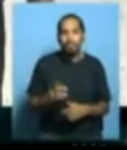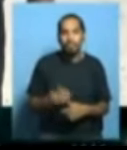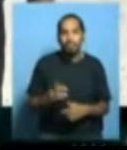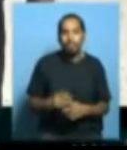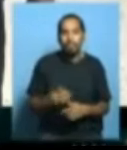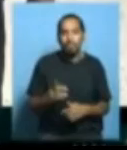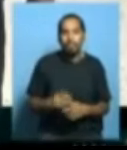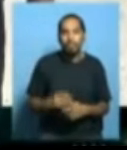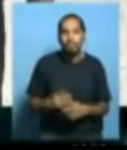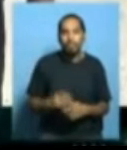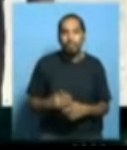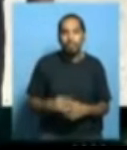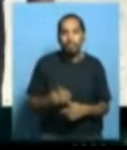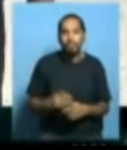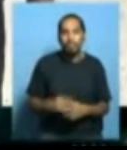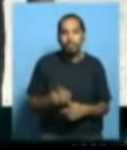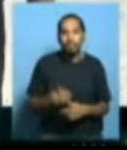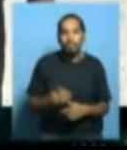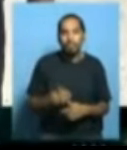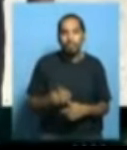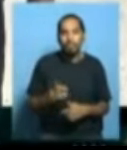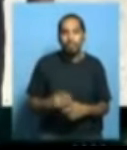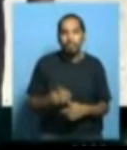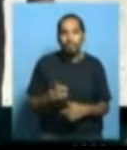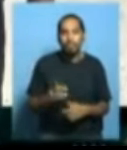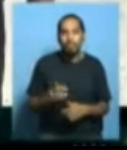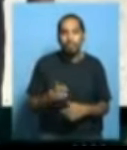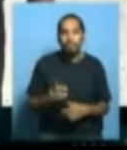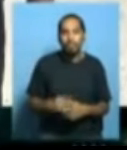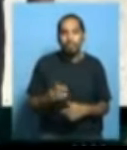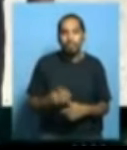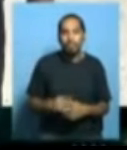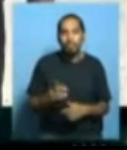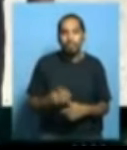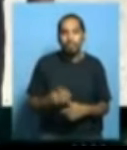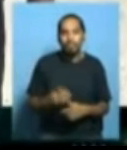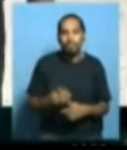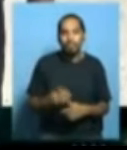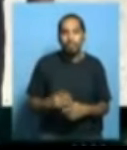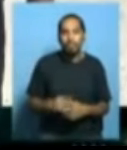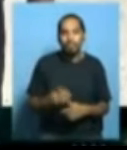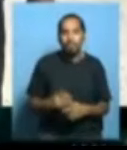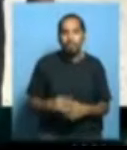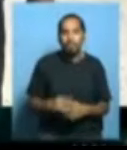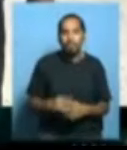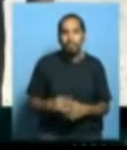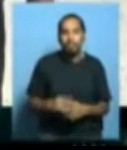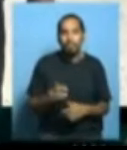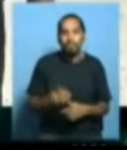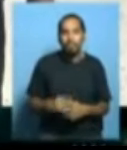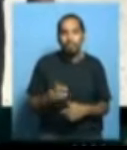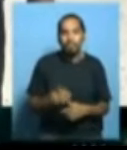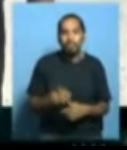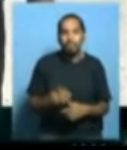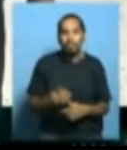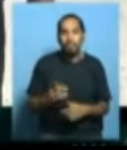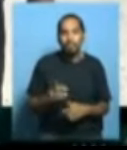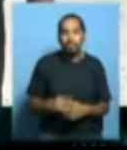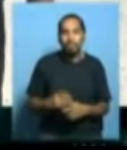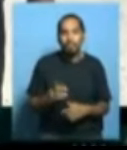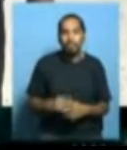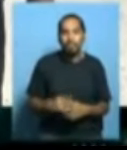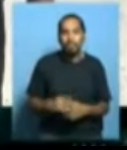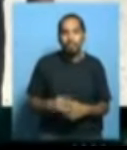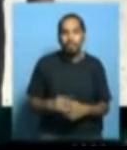algún familiar que también estarían cerca, porque según el testimonio, este chofer estaría por cumplir ya recién su